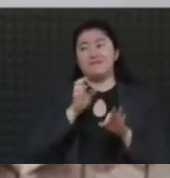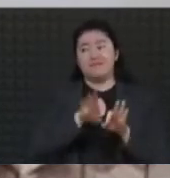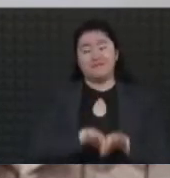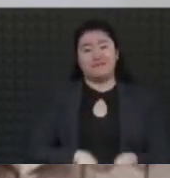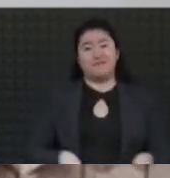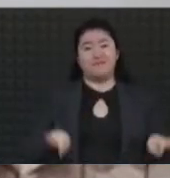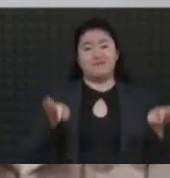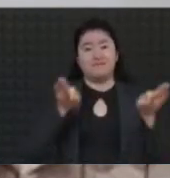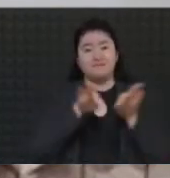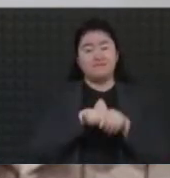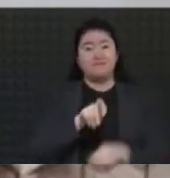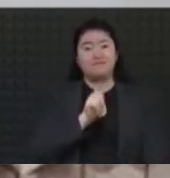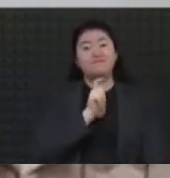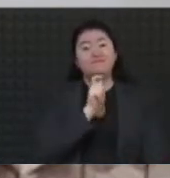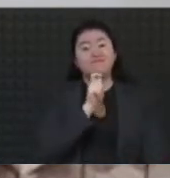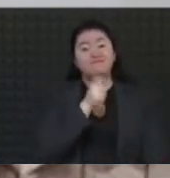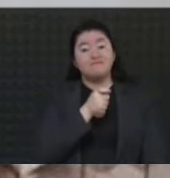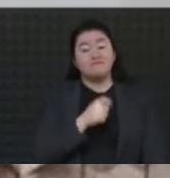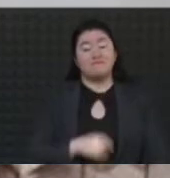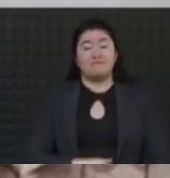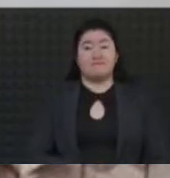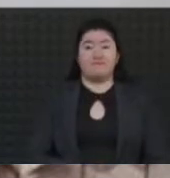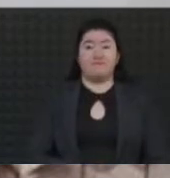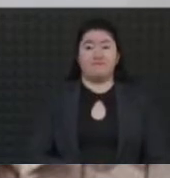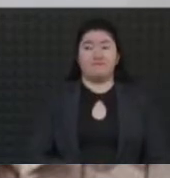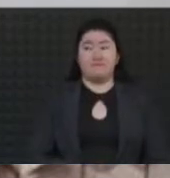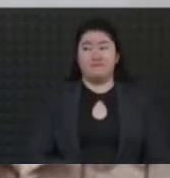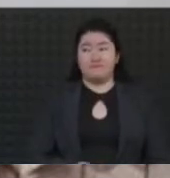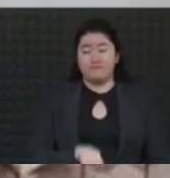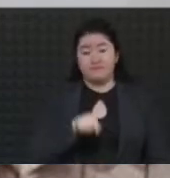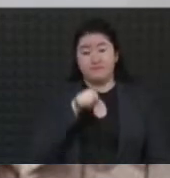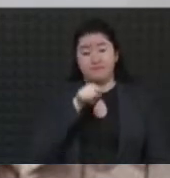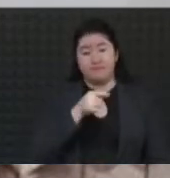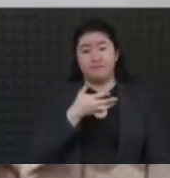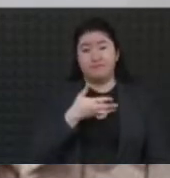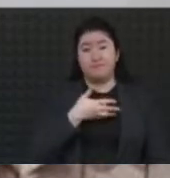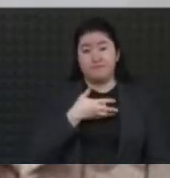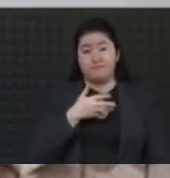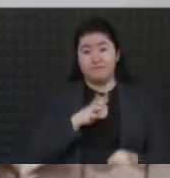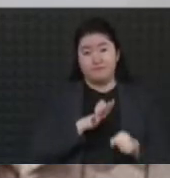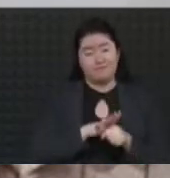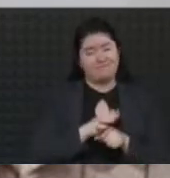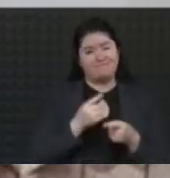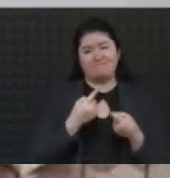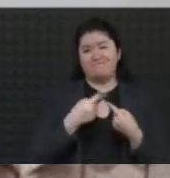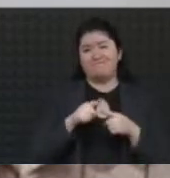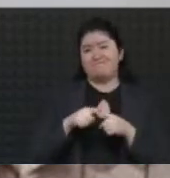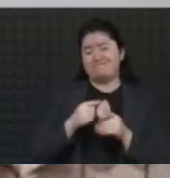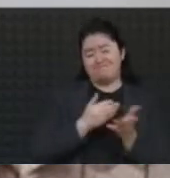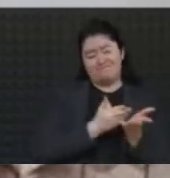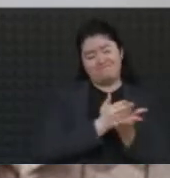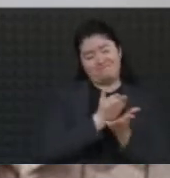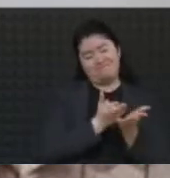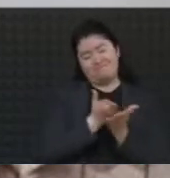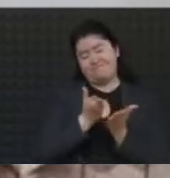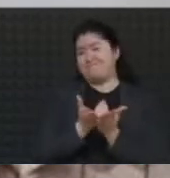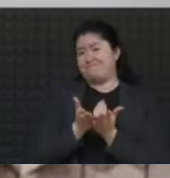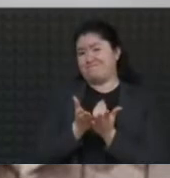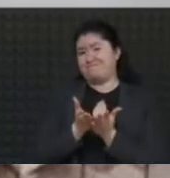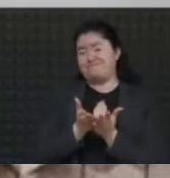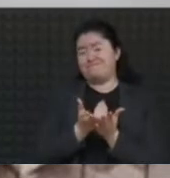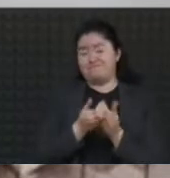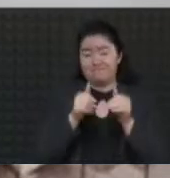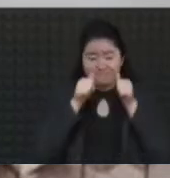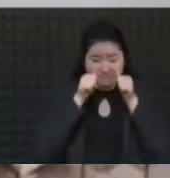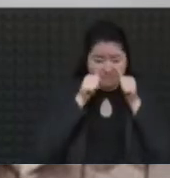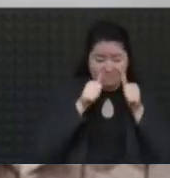decir, hay varios ejes en el tema de la línea 12. El primero, como siempre lo hemos dicho, la